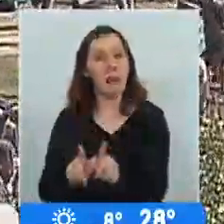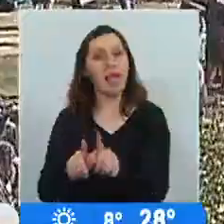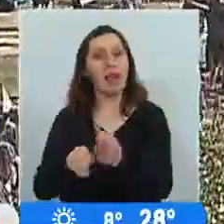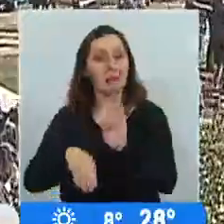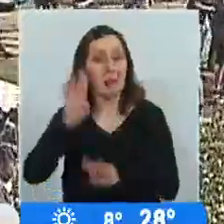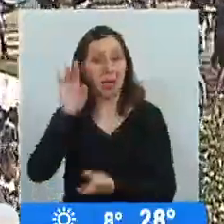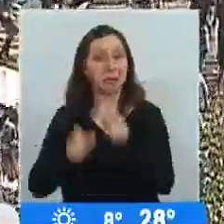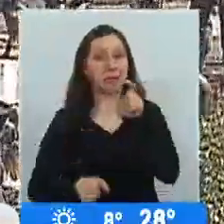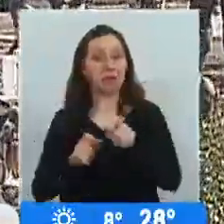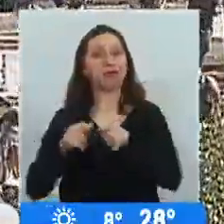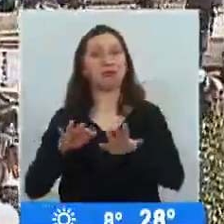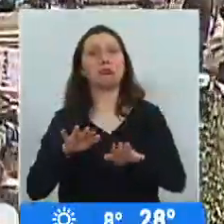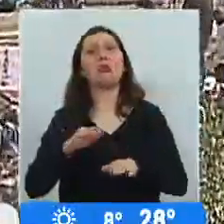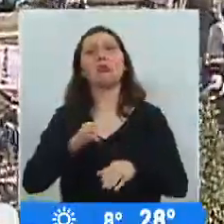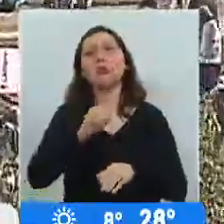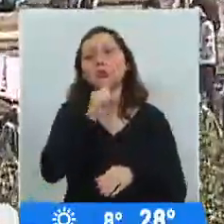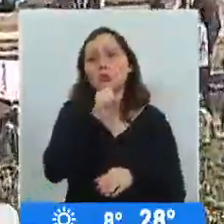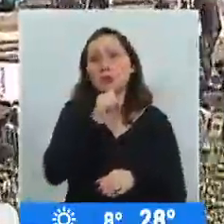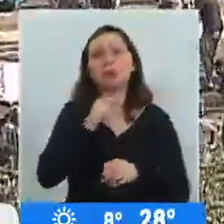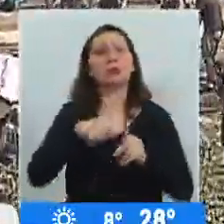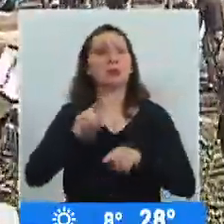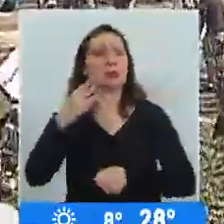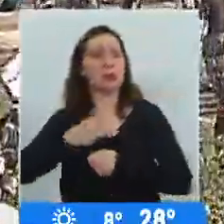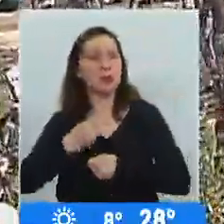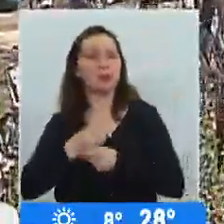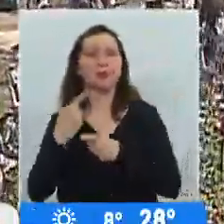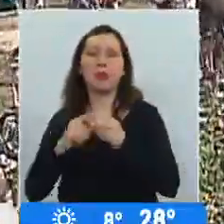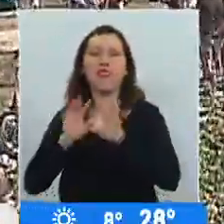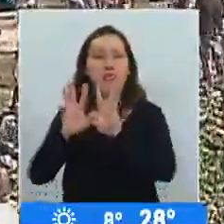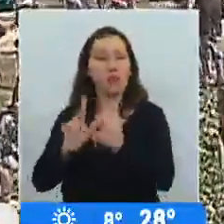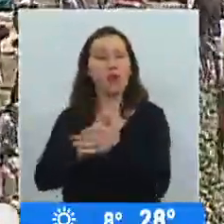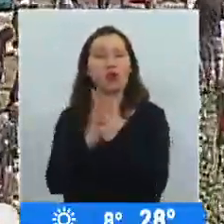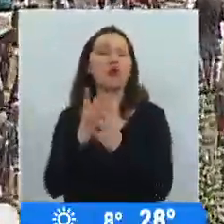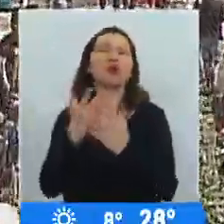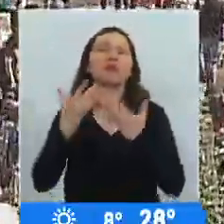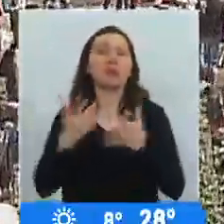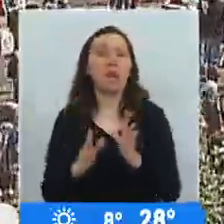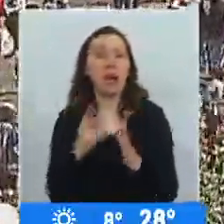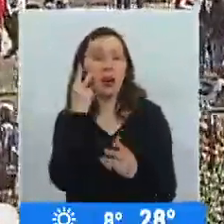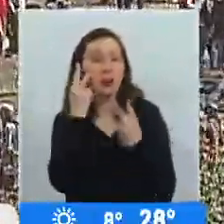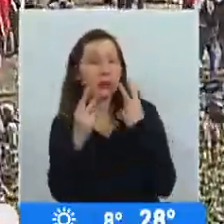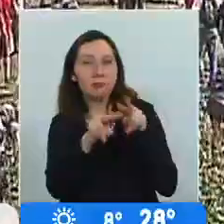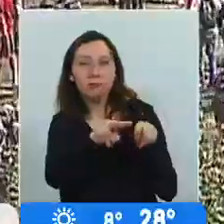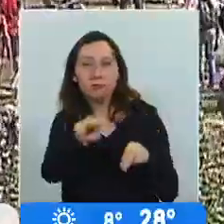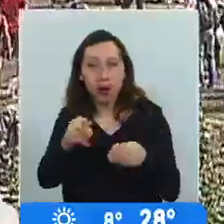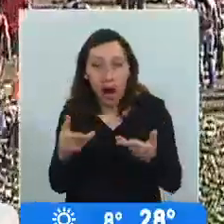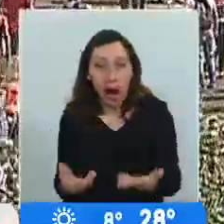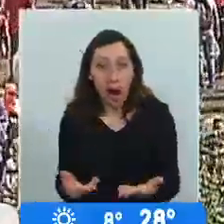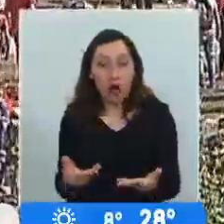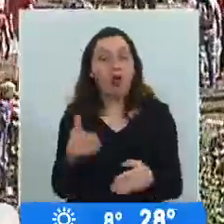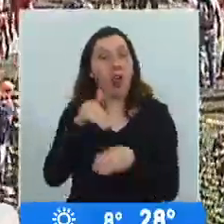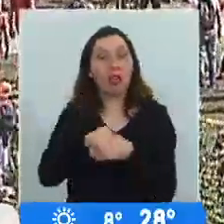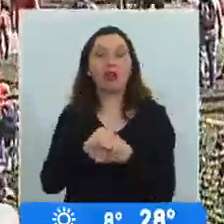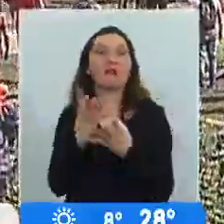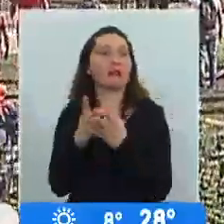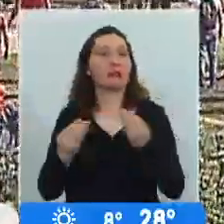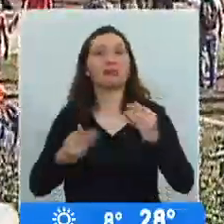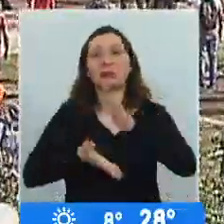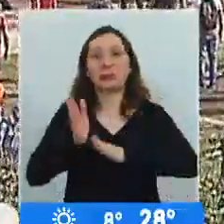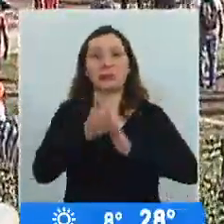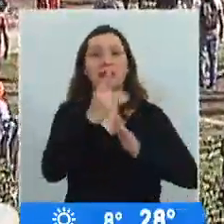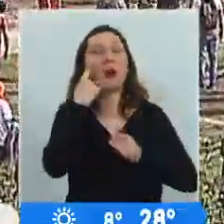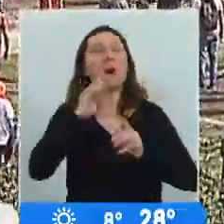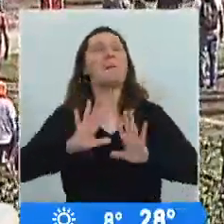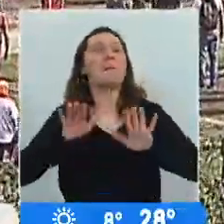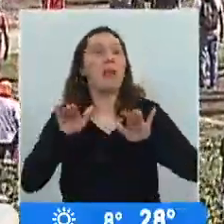muchas personas de la tercera edad, familias completas. Ellos ya, al menos en este lugar, han abandonado